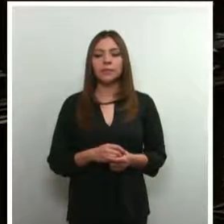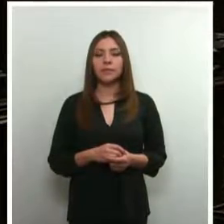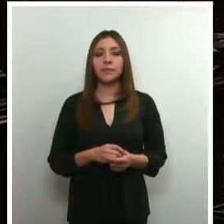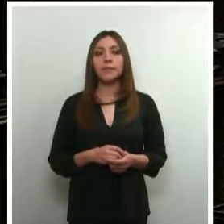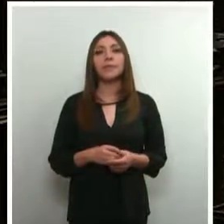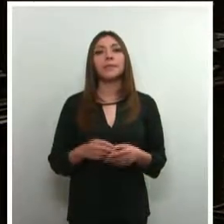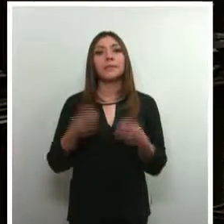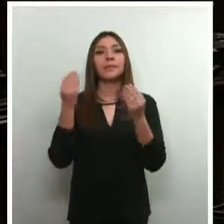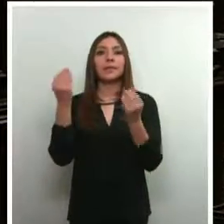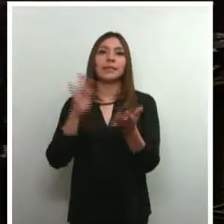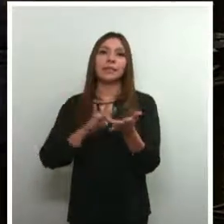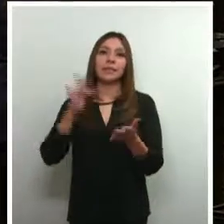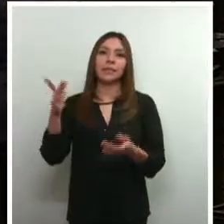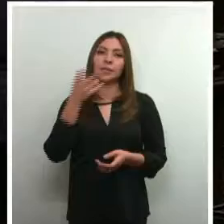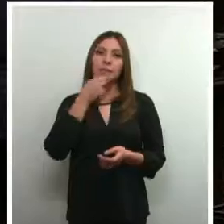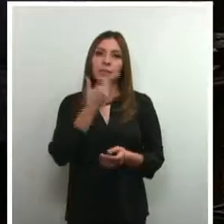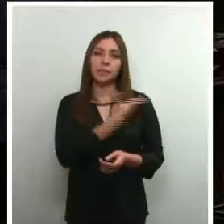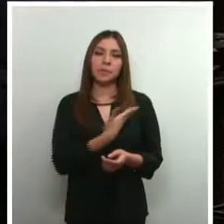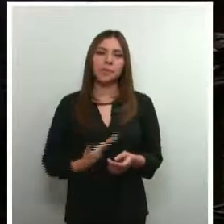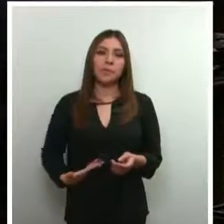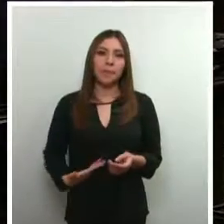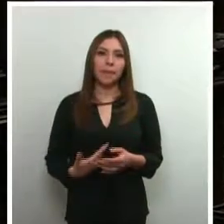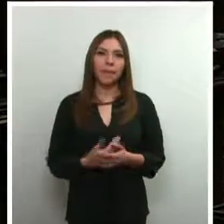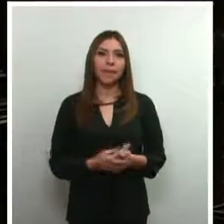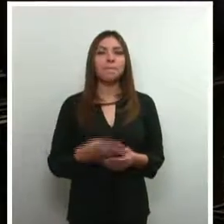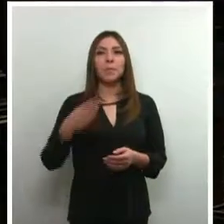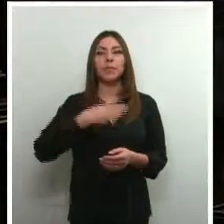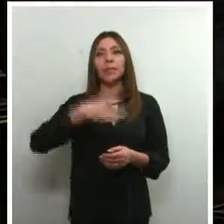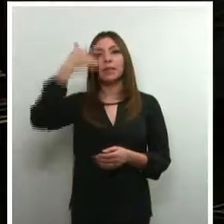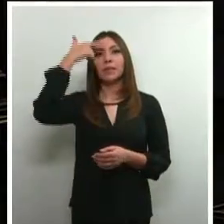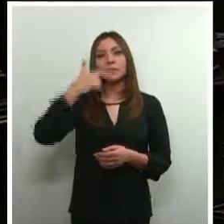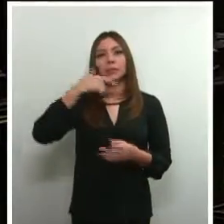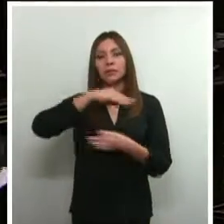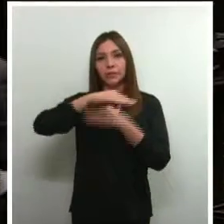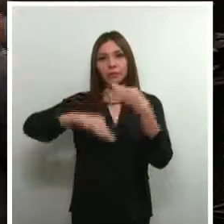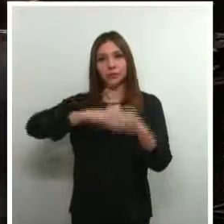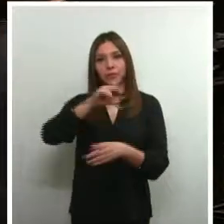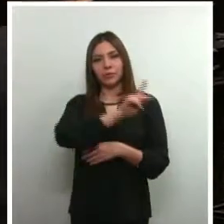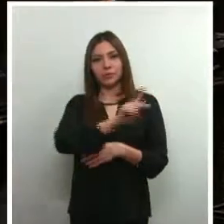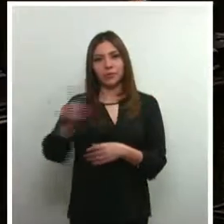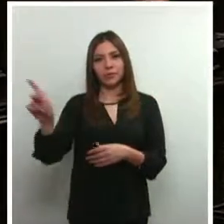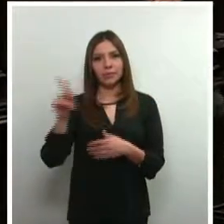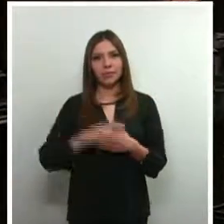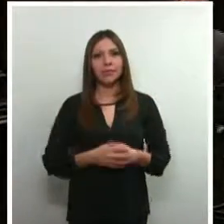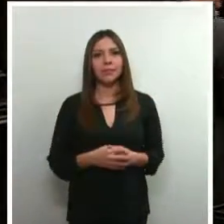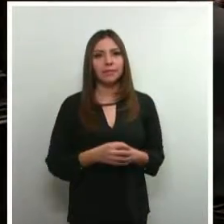Muchas gracias, presidente. Buenas noches a todos.